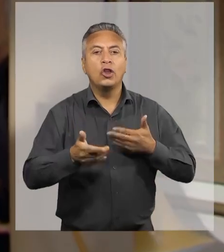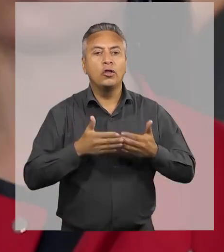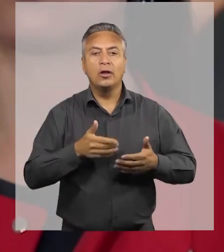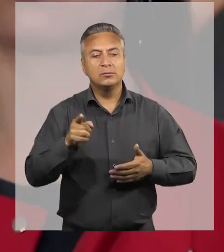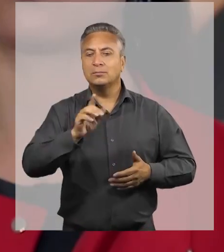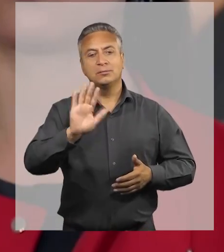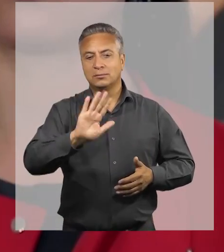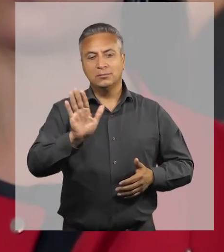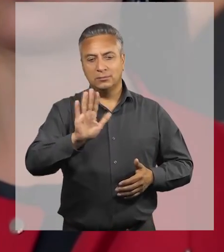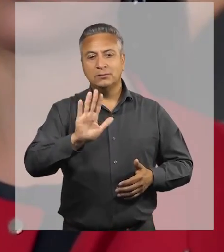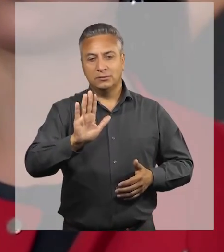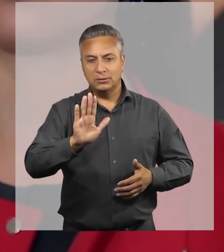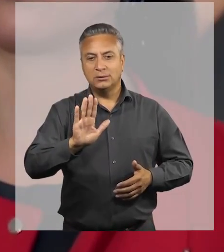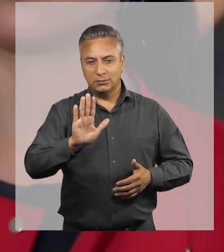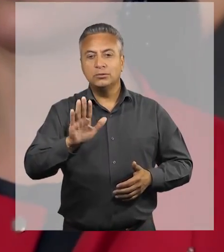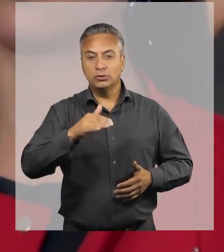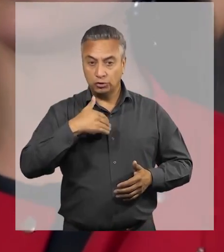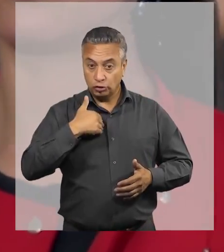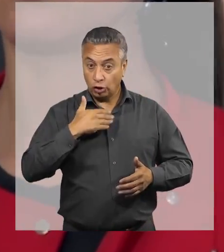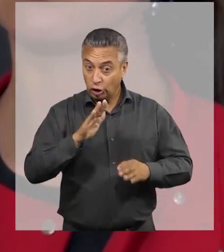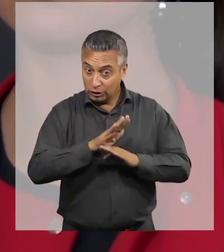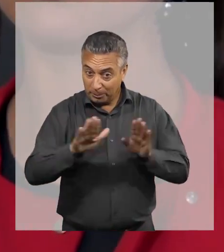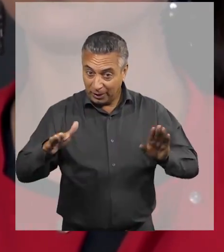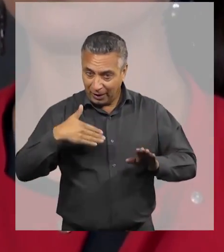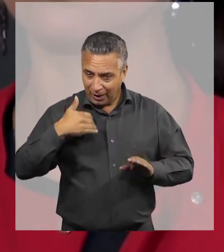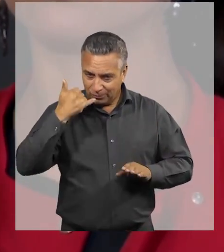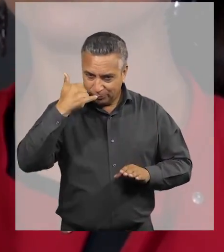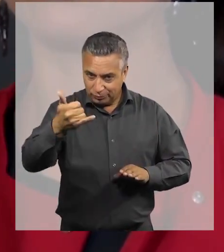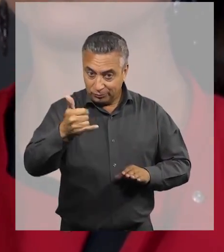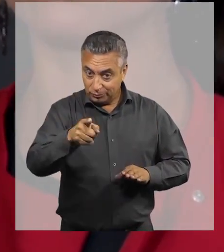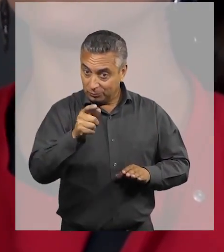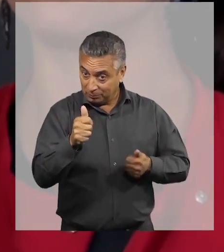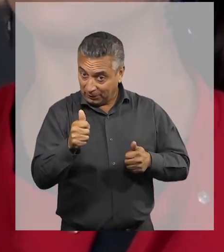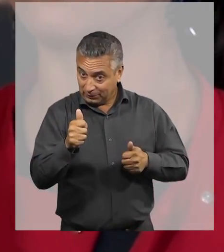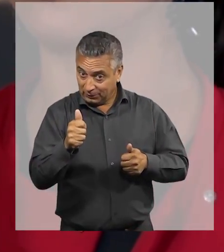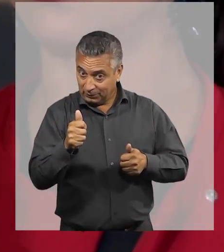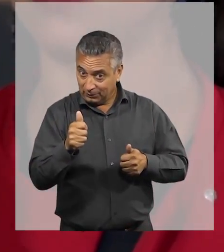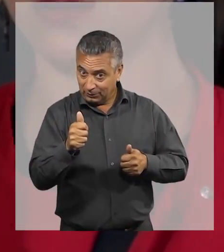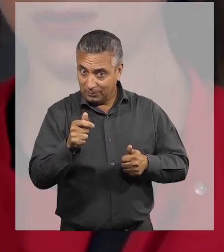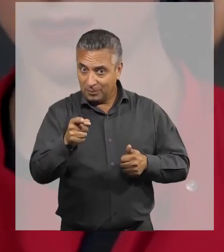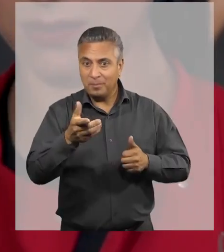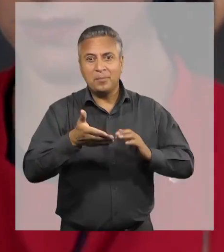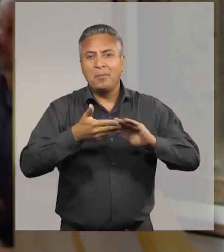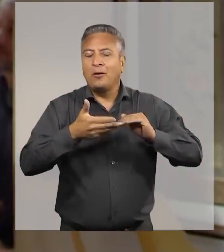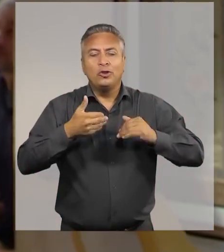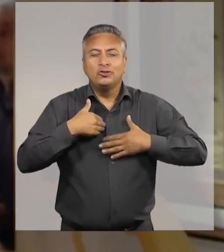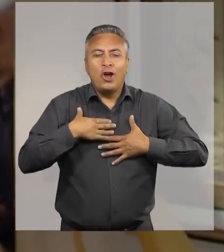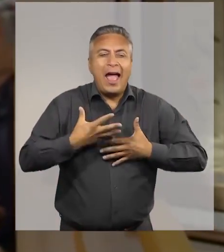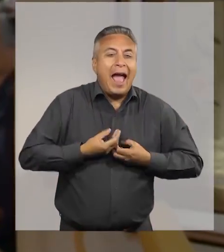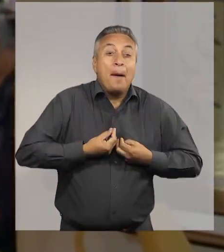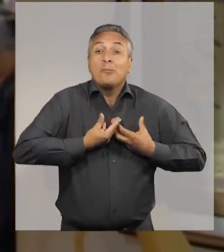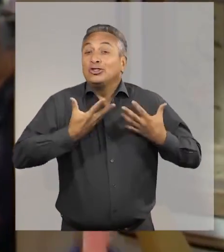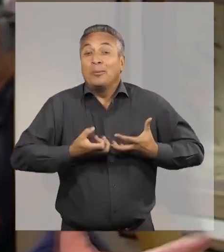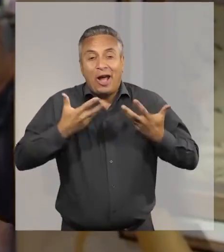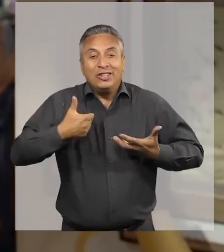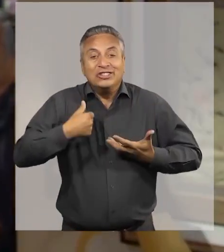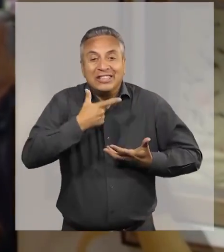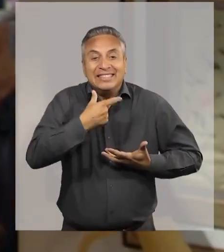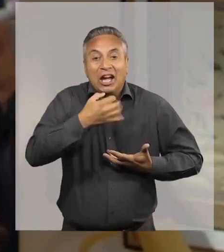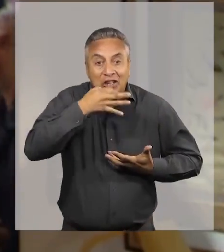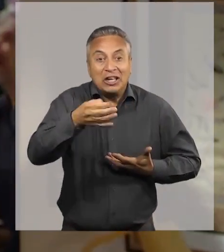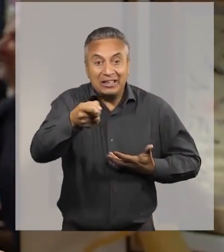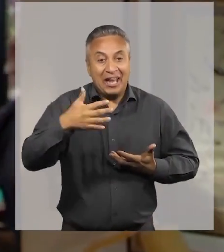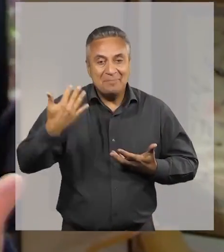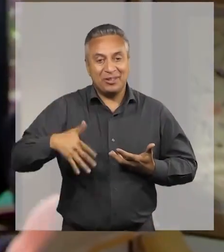estás? Nada, cuando termine te llamo. ¿Te parece? Perdona, es que estoy tan emocionado que